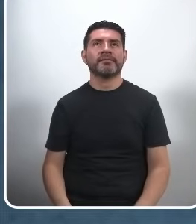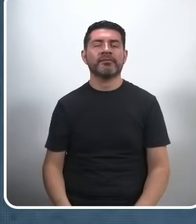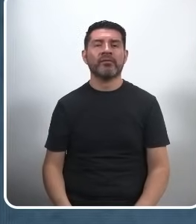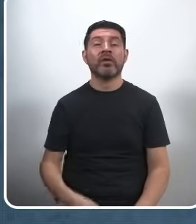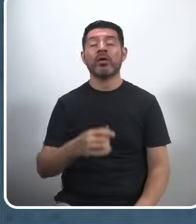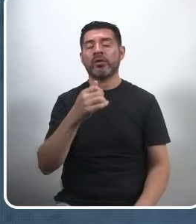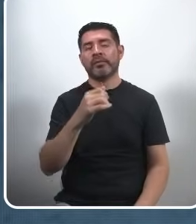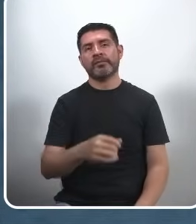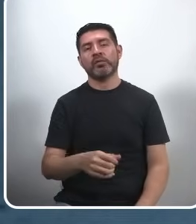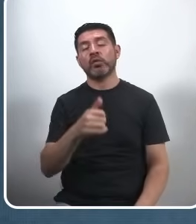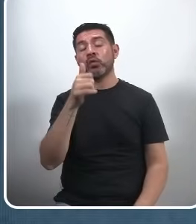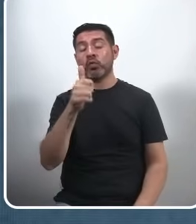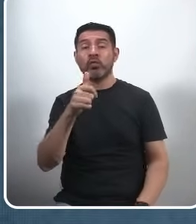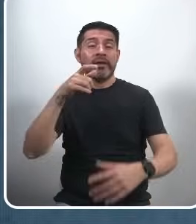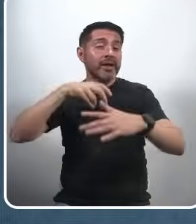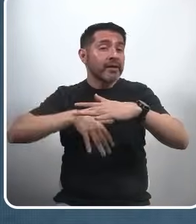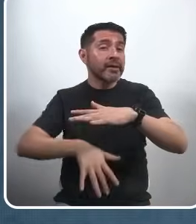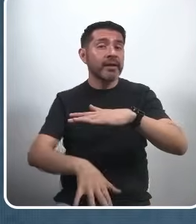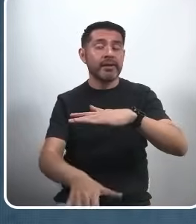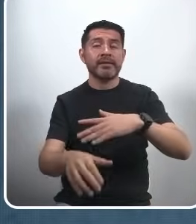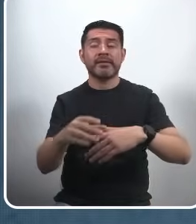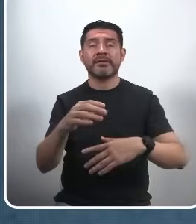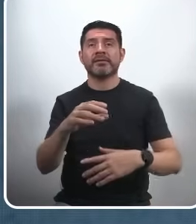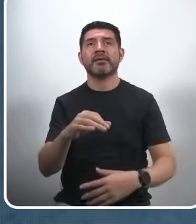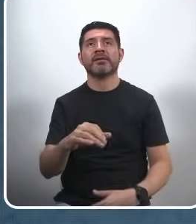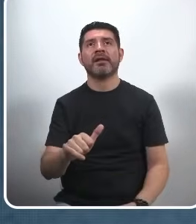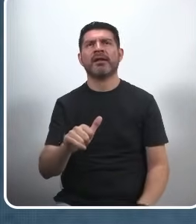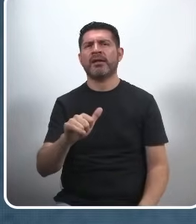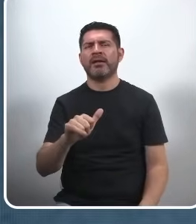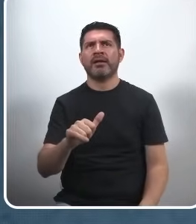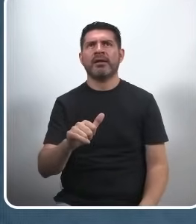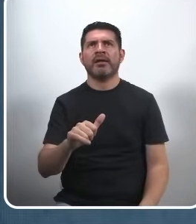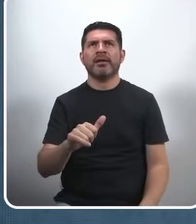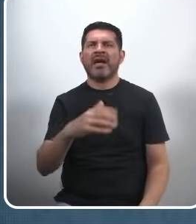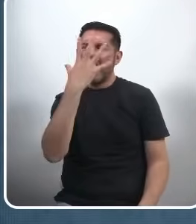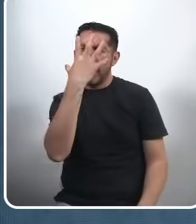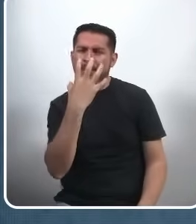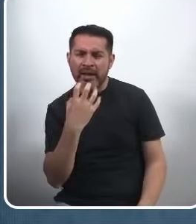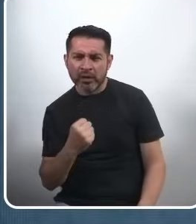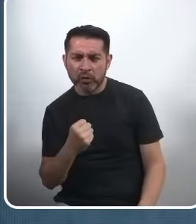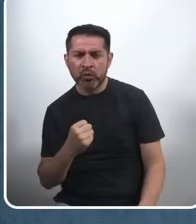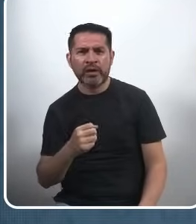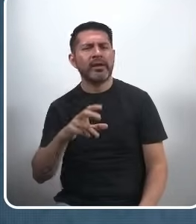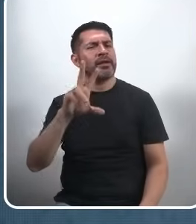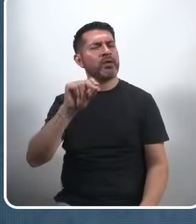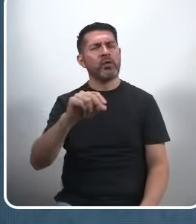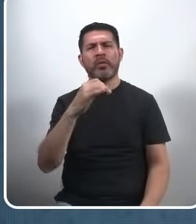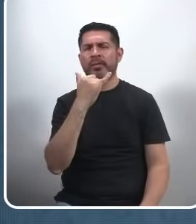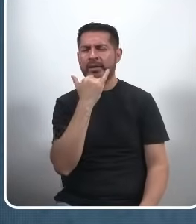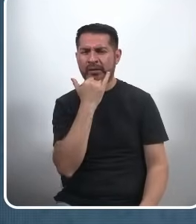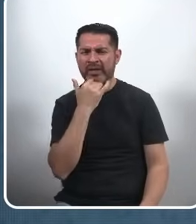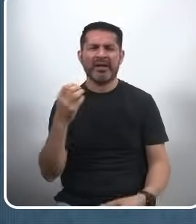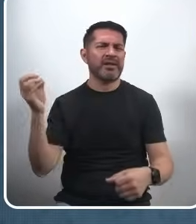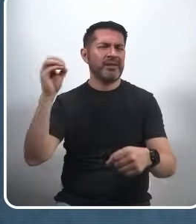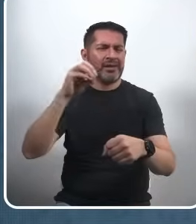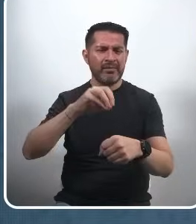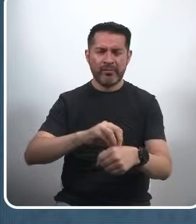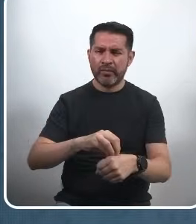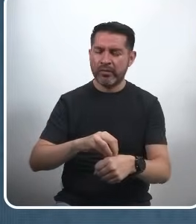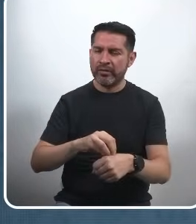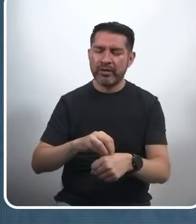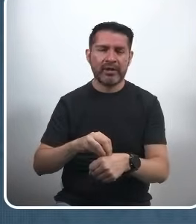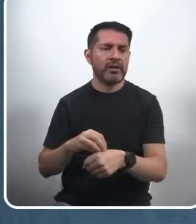raíz de una ofensa no perdonada te atrapa, te pone en ciclos, entorpece tu